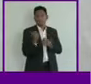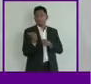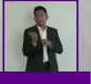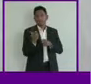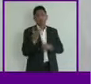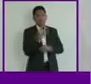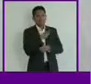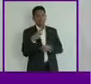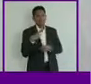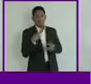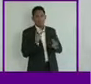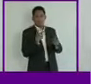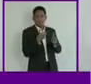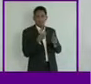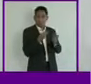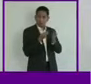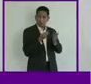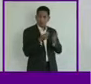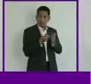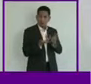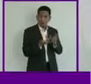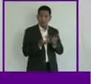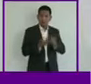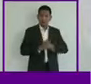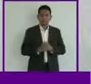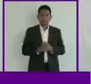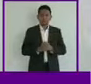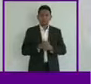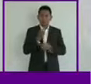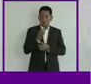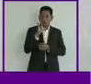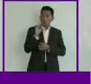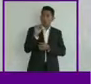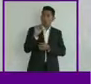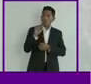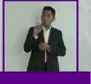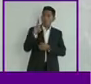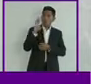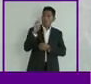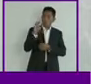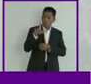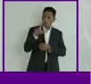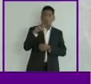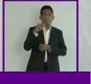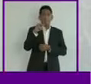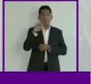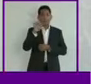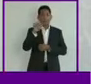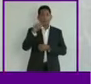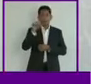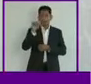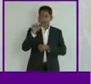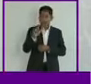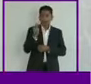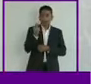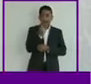checando qué es lo que consumen los niños y bueno, también a nivel familiar, sería